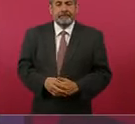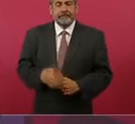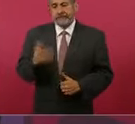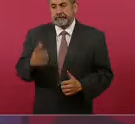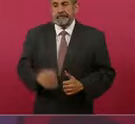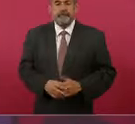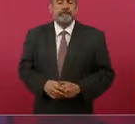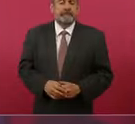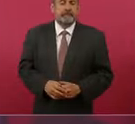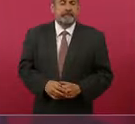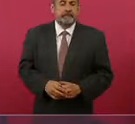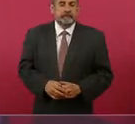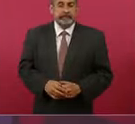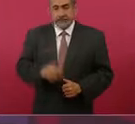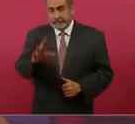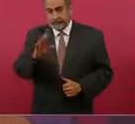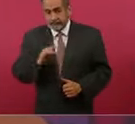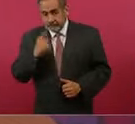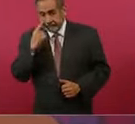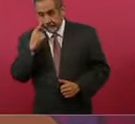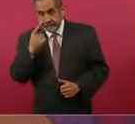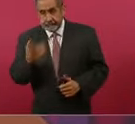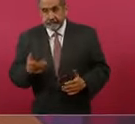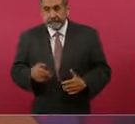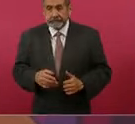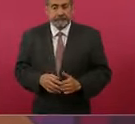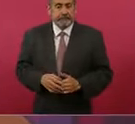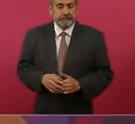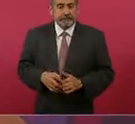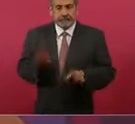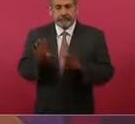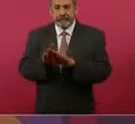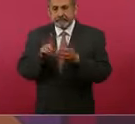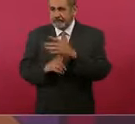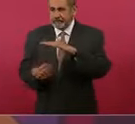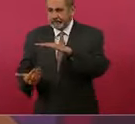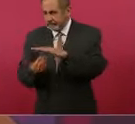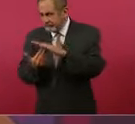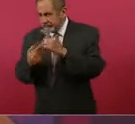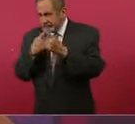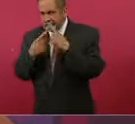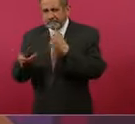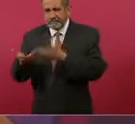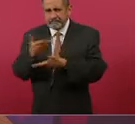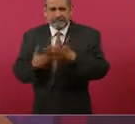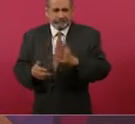Entonces, cuando me dices, a ver, pongamos una mesa